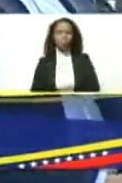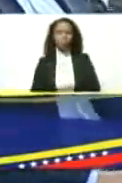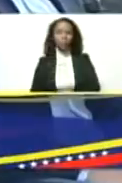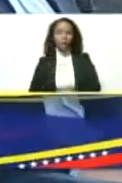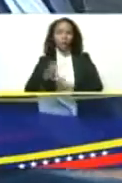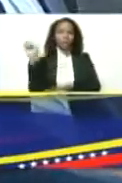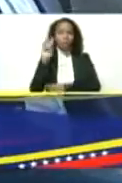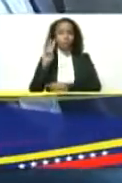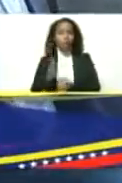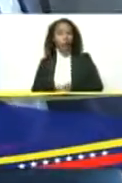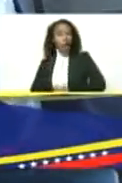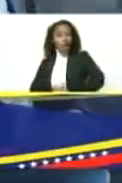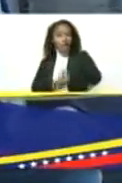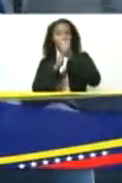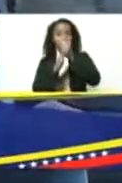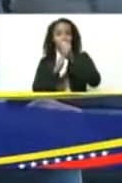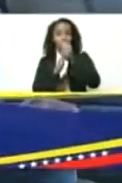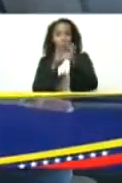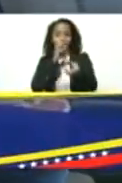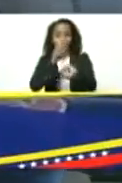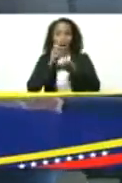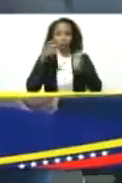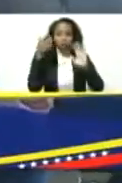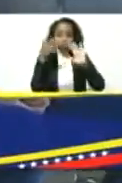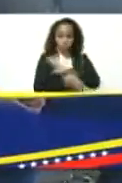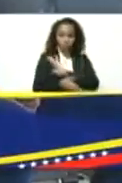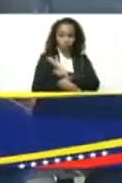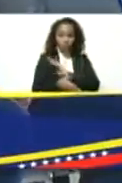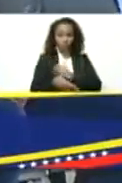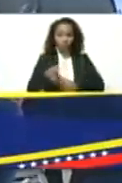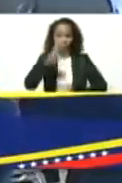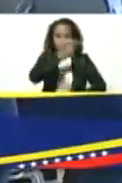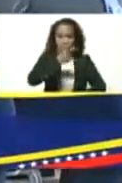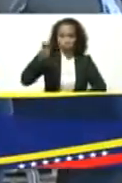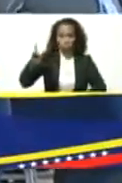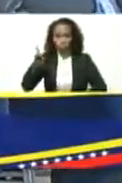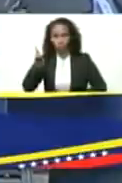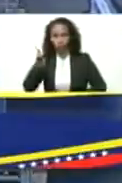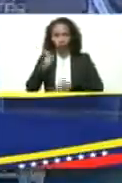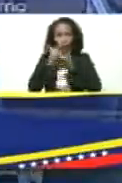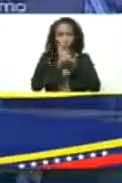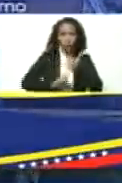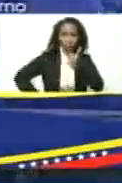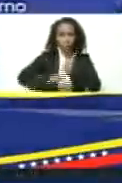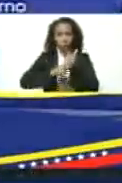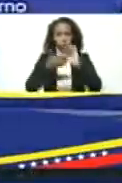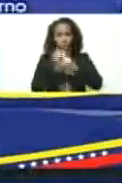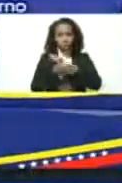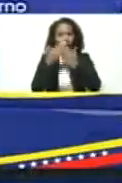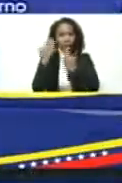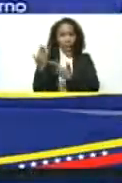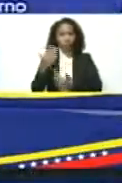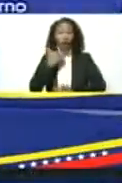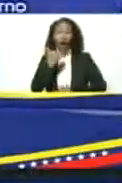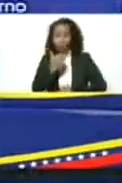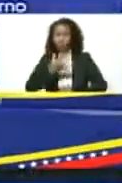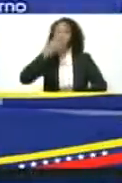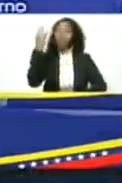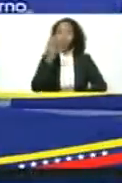la vanguardia de la bancarización de los ciudadanos y ciudadanas. Eso es algo